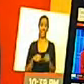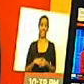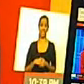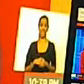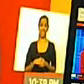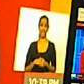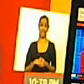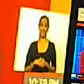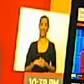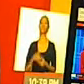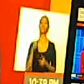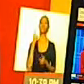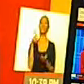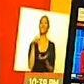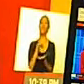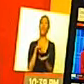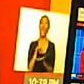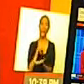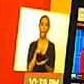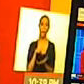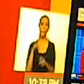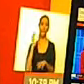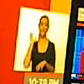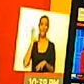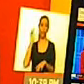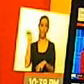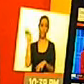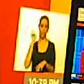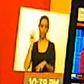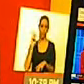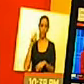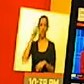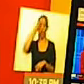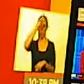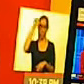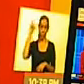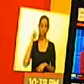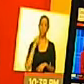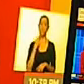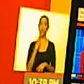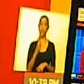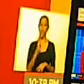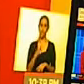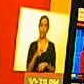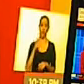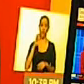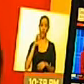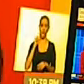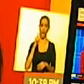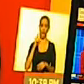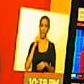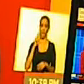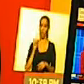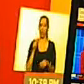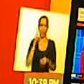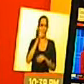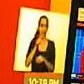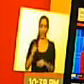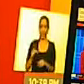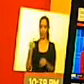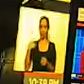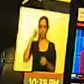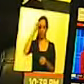Es un problema para el Estado venezolano, Leopoldo López. Y para la embajada de Calderón. No, no, bueno, esa gente la tiene sin nada. Para